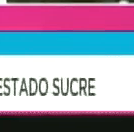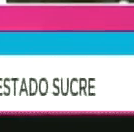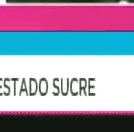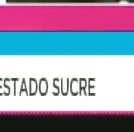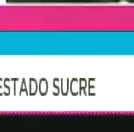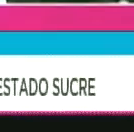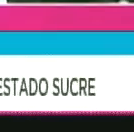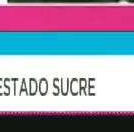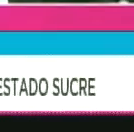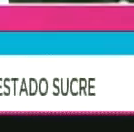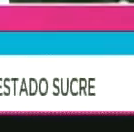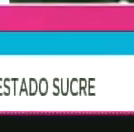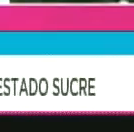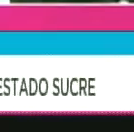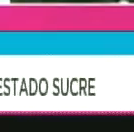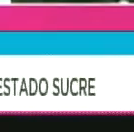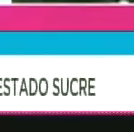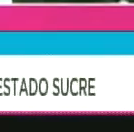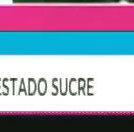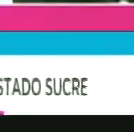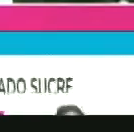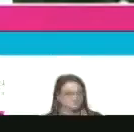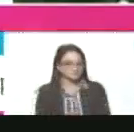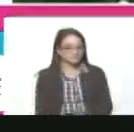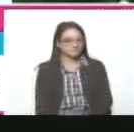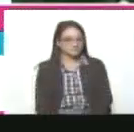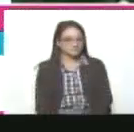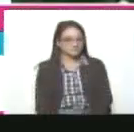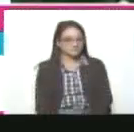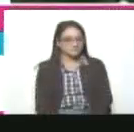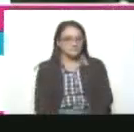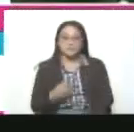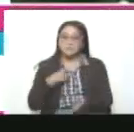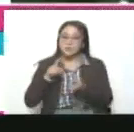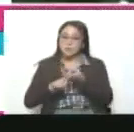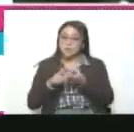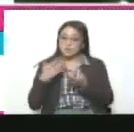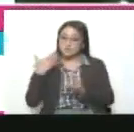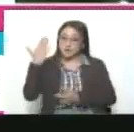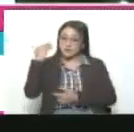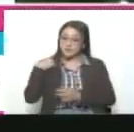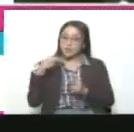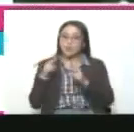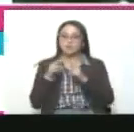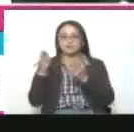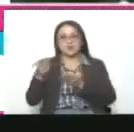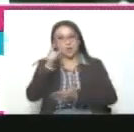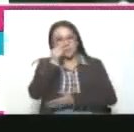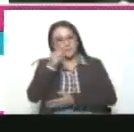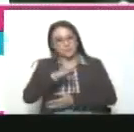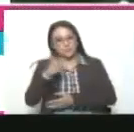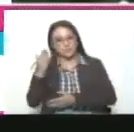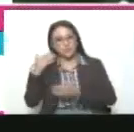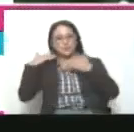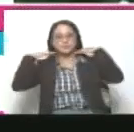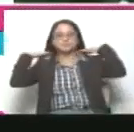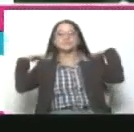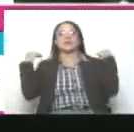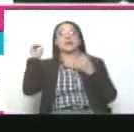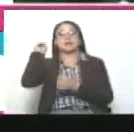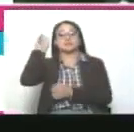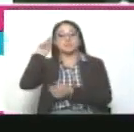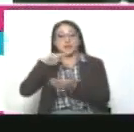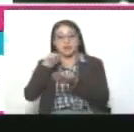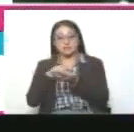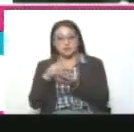de Cilia, mi esposa y mío. Nos conocimos en la Asamblea Nacional cuando yo era